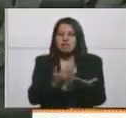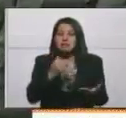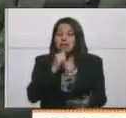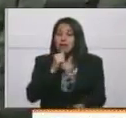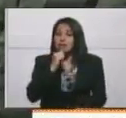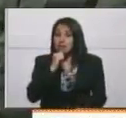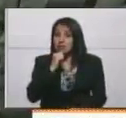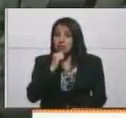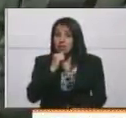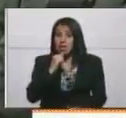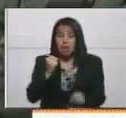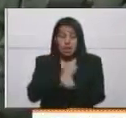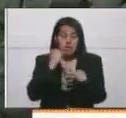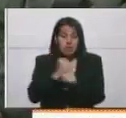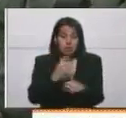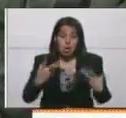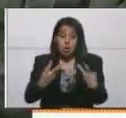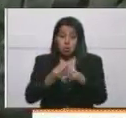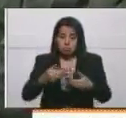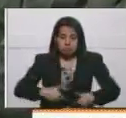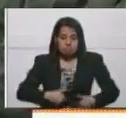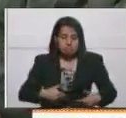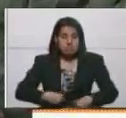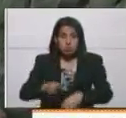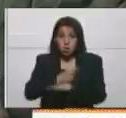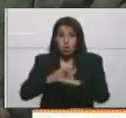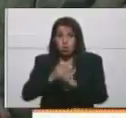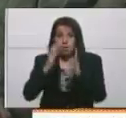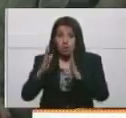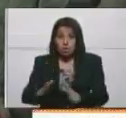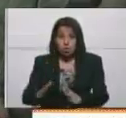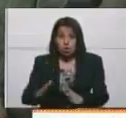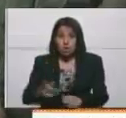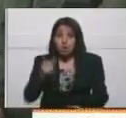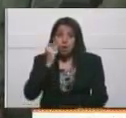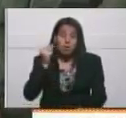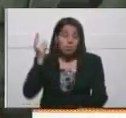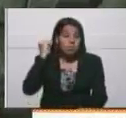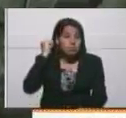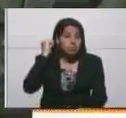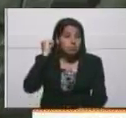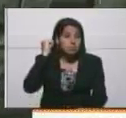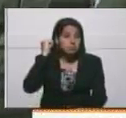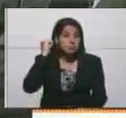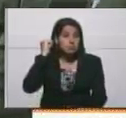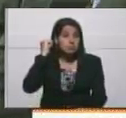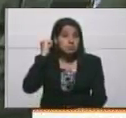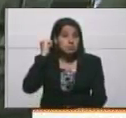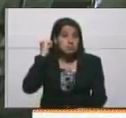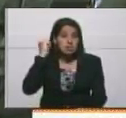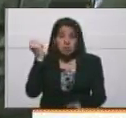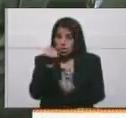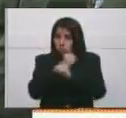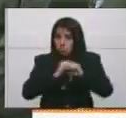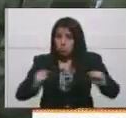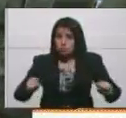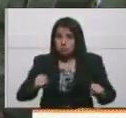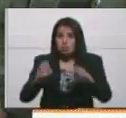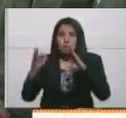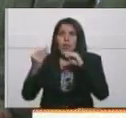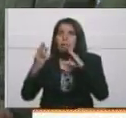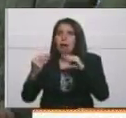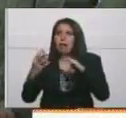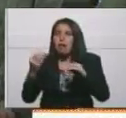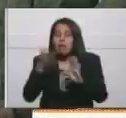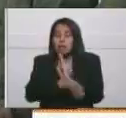favor, al trabajo, al empeño de los gobernadoras, de los gobernadores. Fuera imposible estar hablando de 2 millones